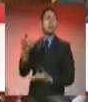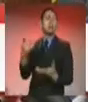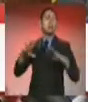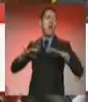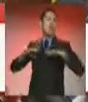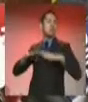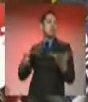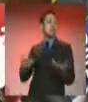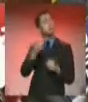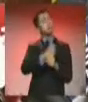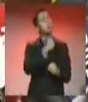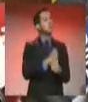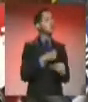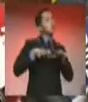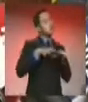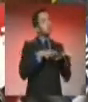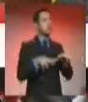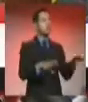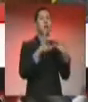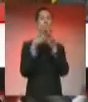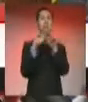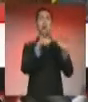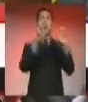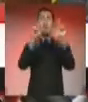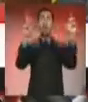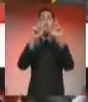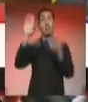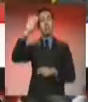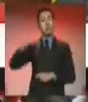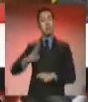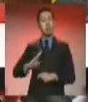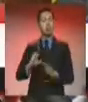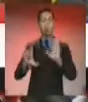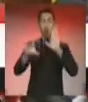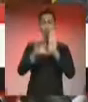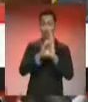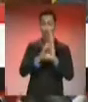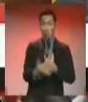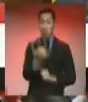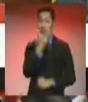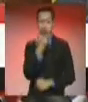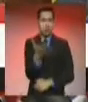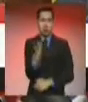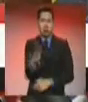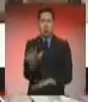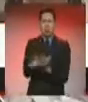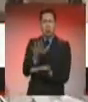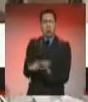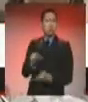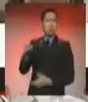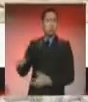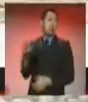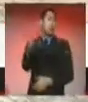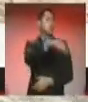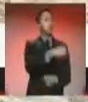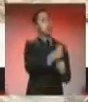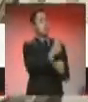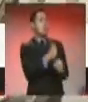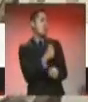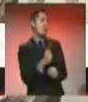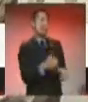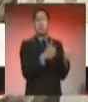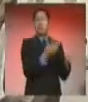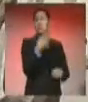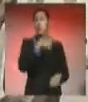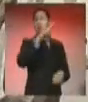prohibición respecto de hacer consultorías con ese tipo de empresas y no lo hacía en el tiempo que le ocupaba el cargo de ministro. Arévalo aseguró que no estuvo en